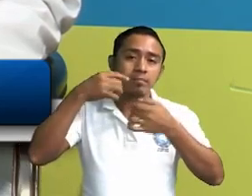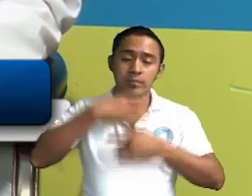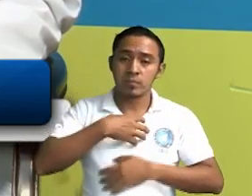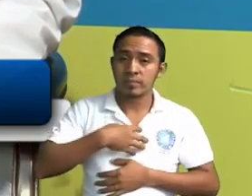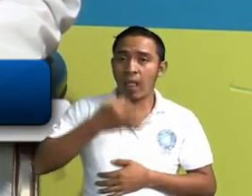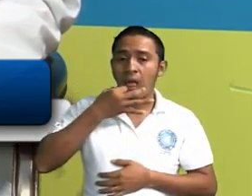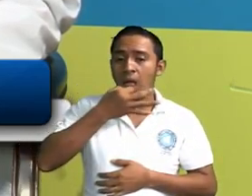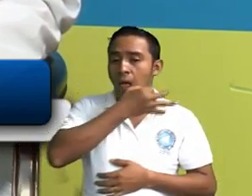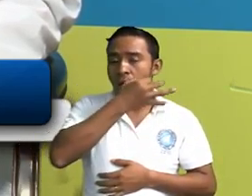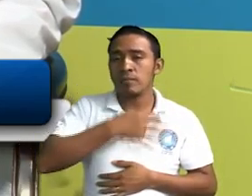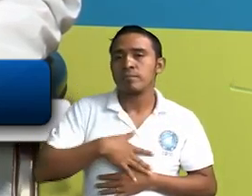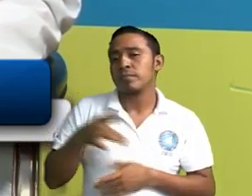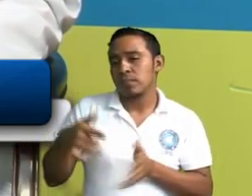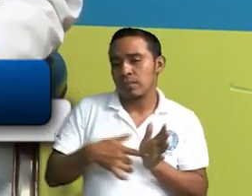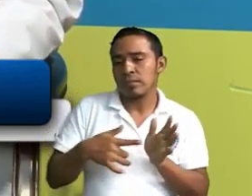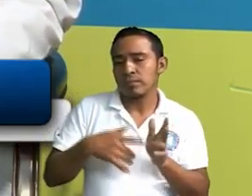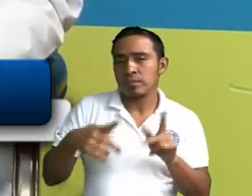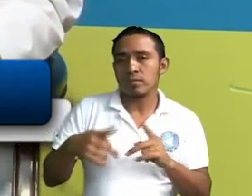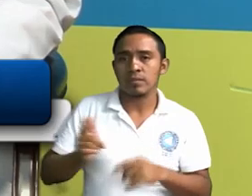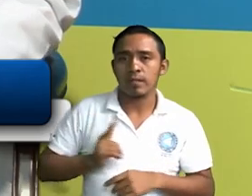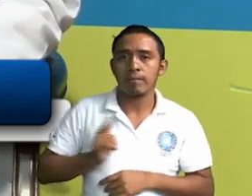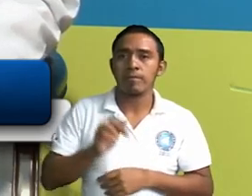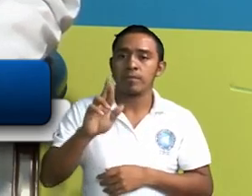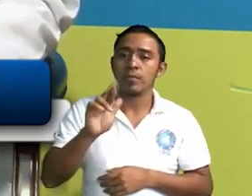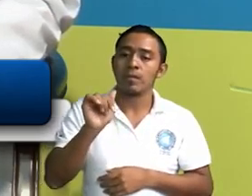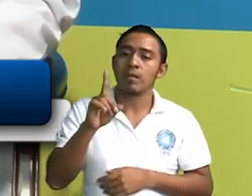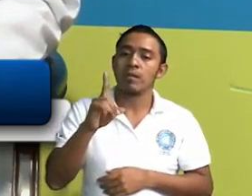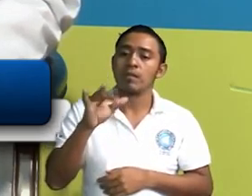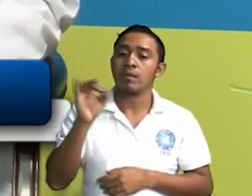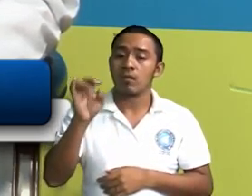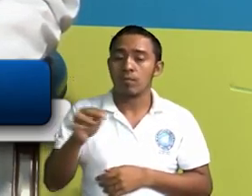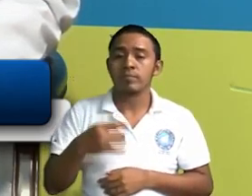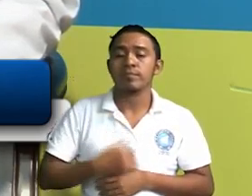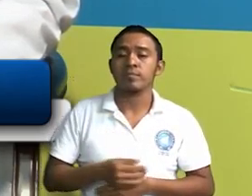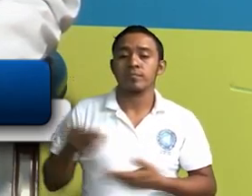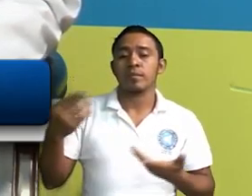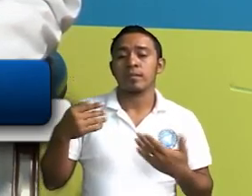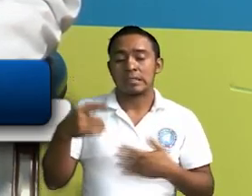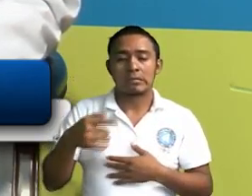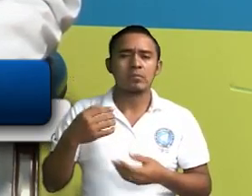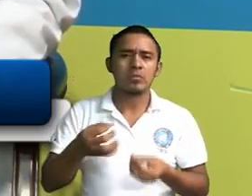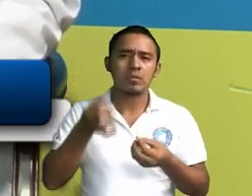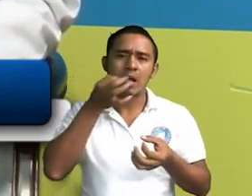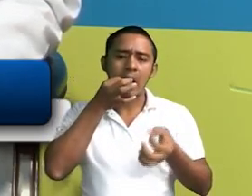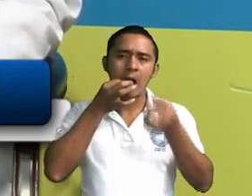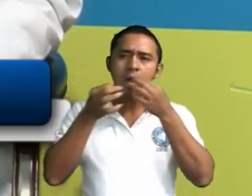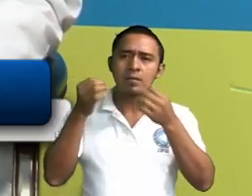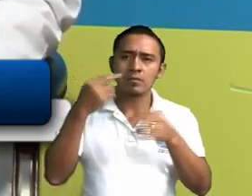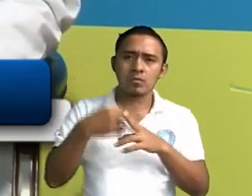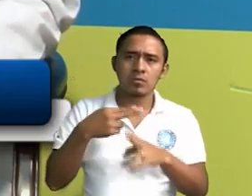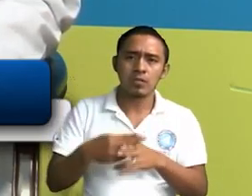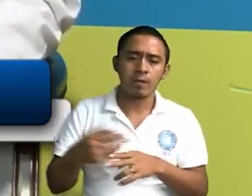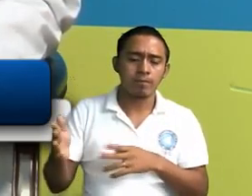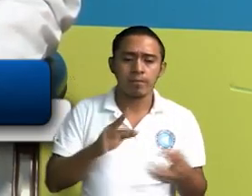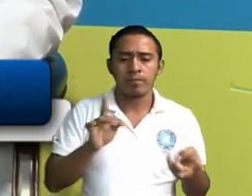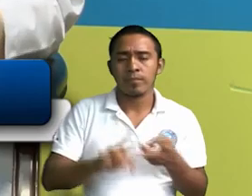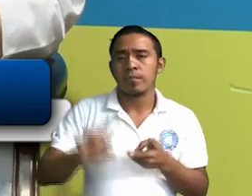sometido a radioterapia debido a la radiación como tal se presentan estas se da algo que se llama una estomatitis